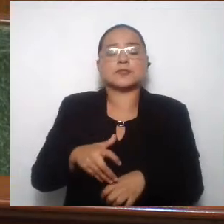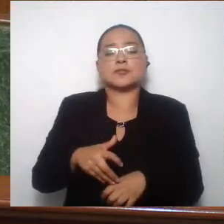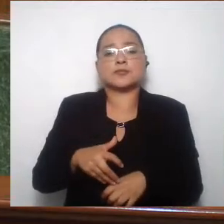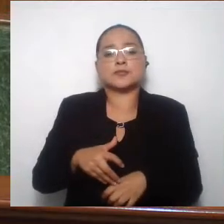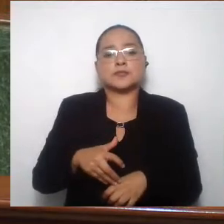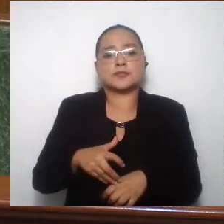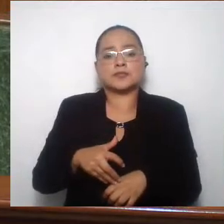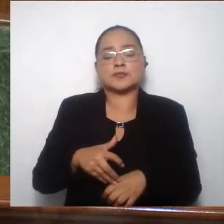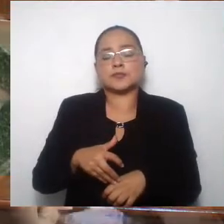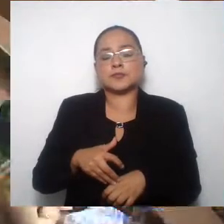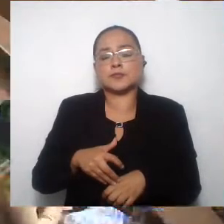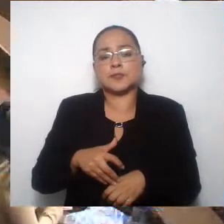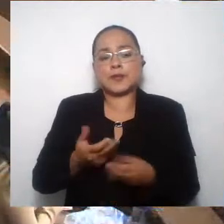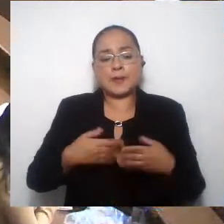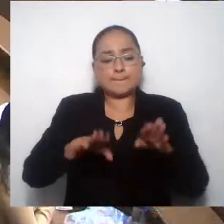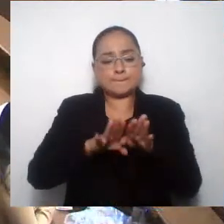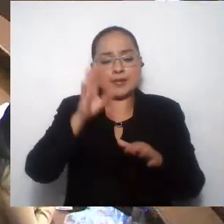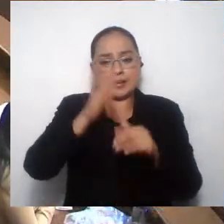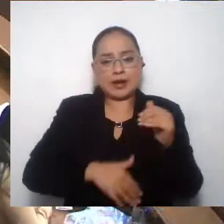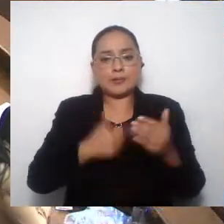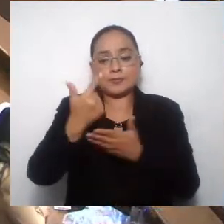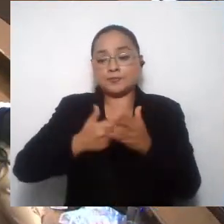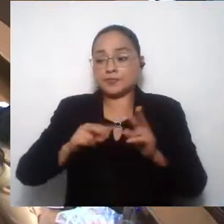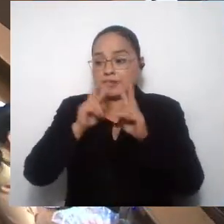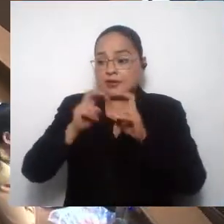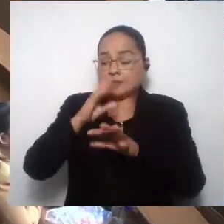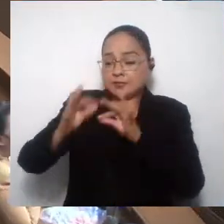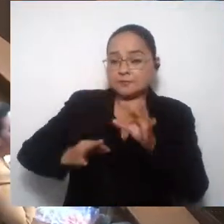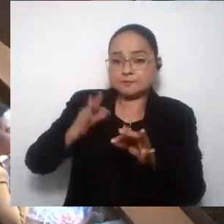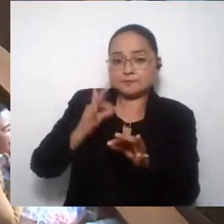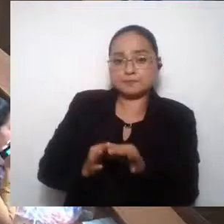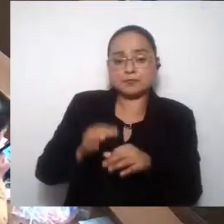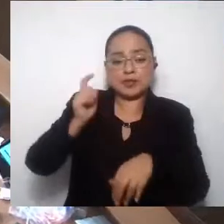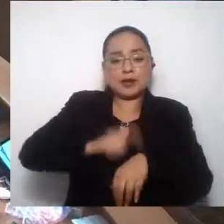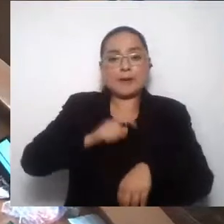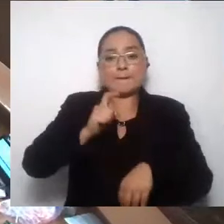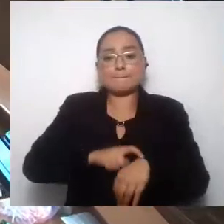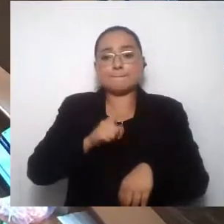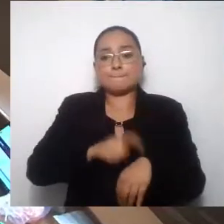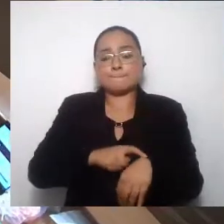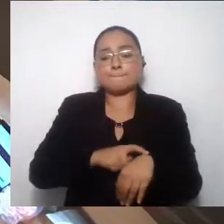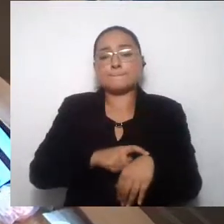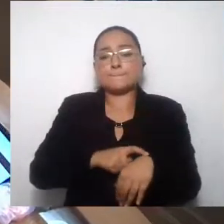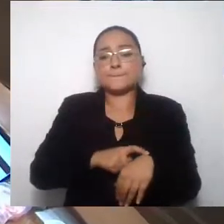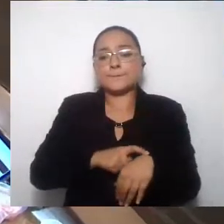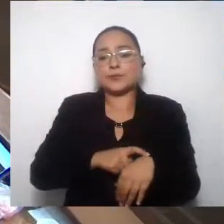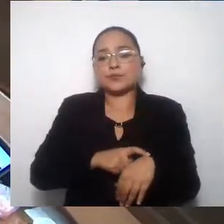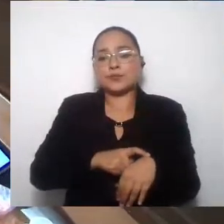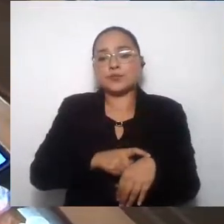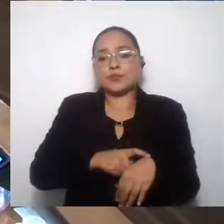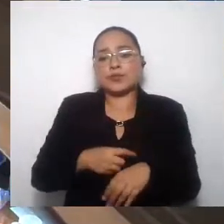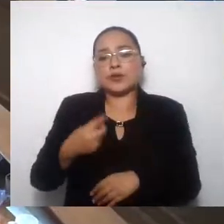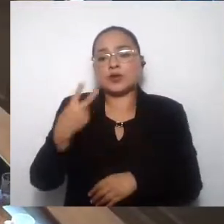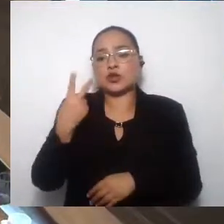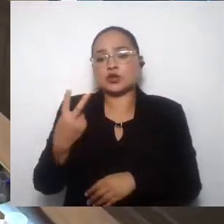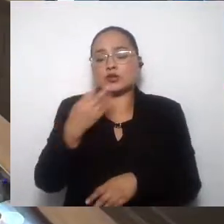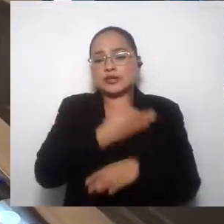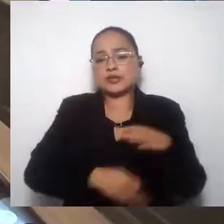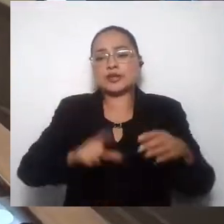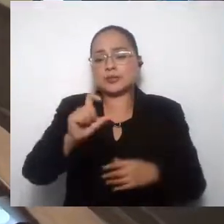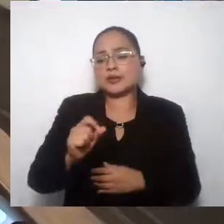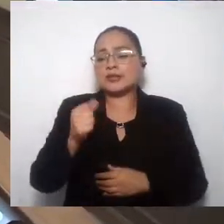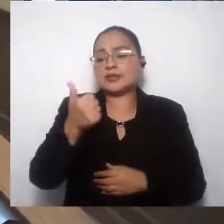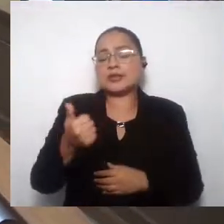de la sesión. Agotados los asuntos en cartera, se clausura la sesión siendo las